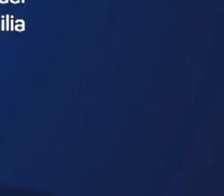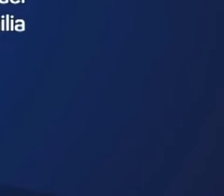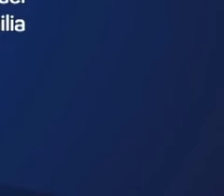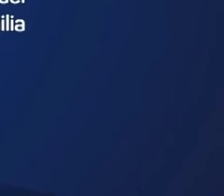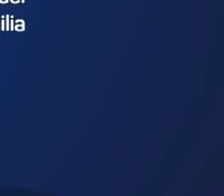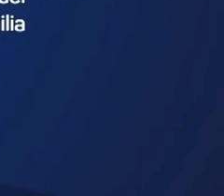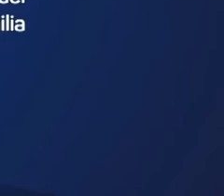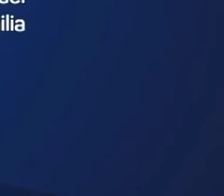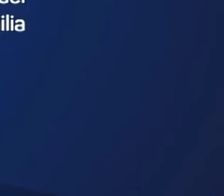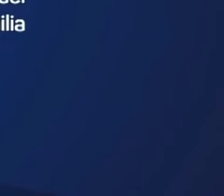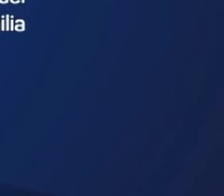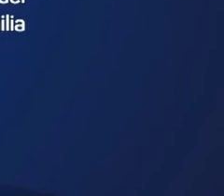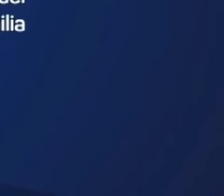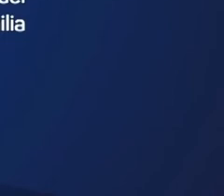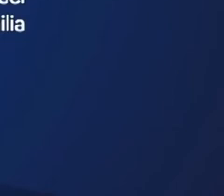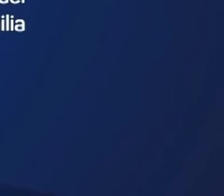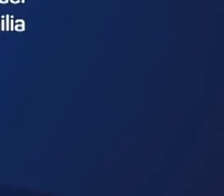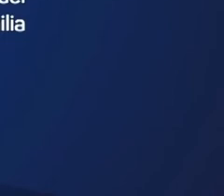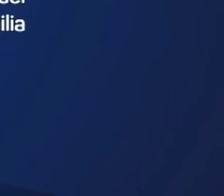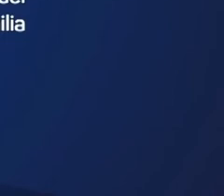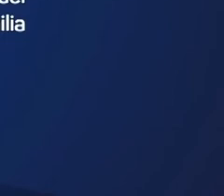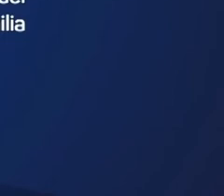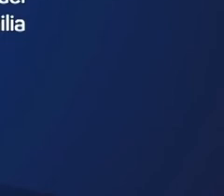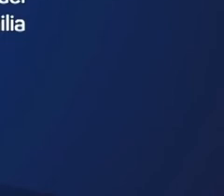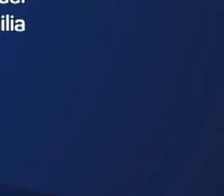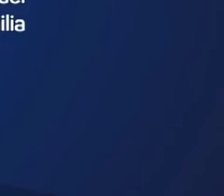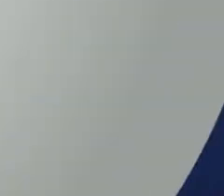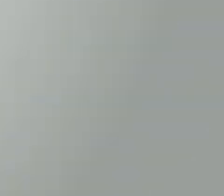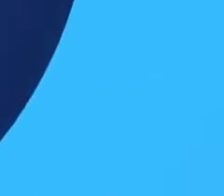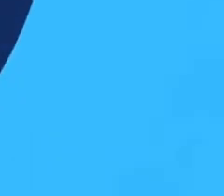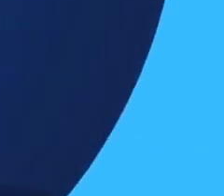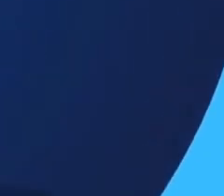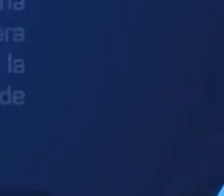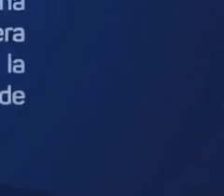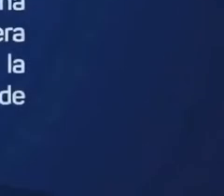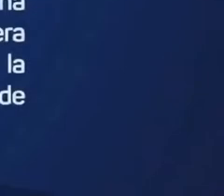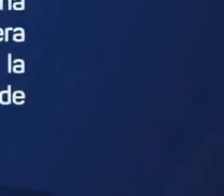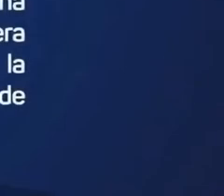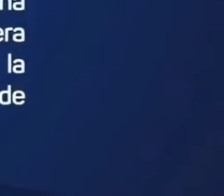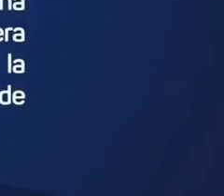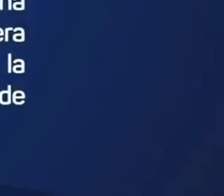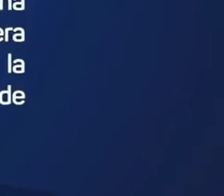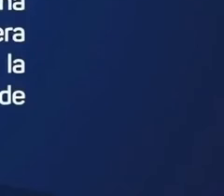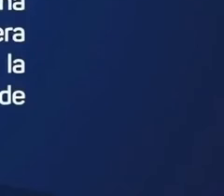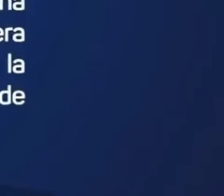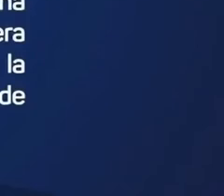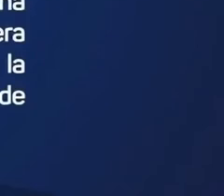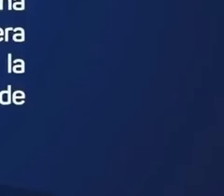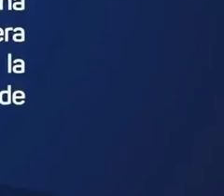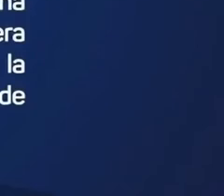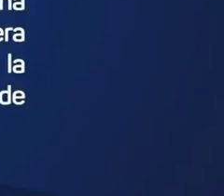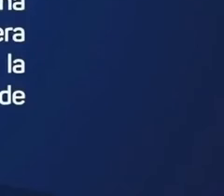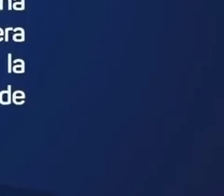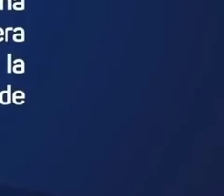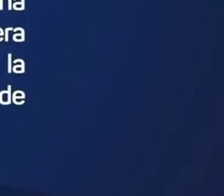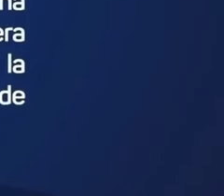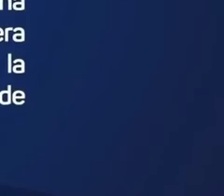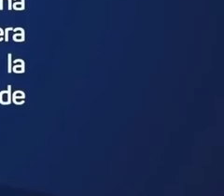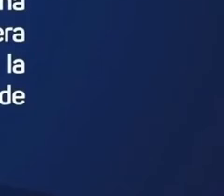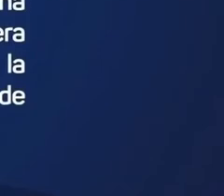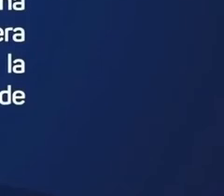ha representado a movimientos pro vida y pro familia en Ecuador. Javier Herbas, Partido Izquierda Democrática, lista